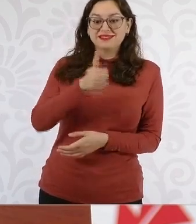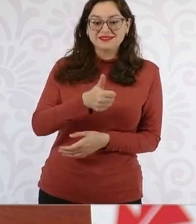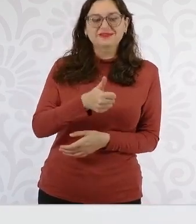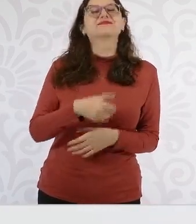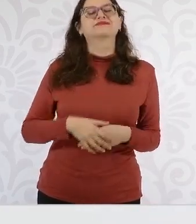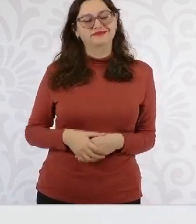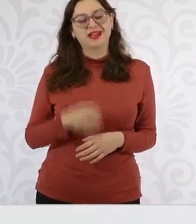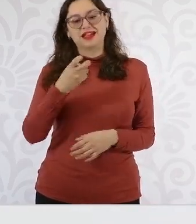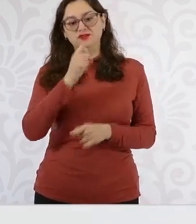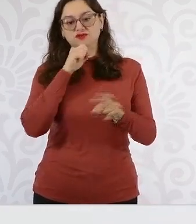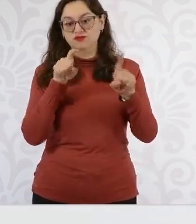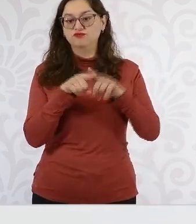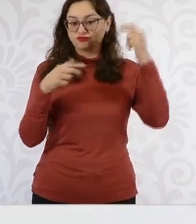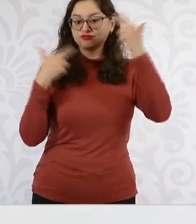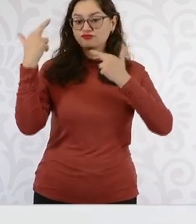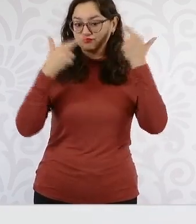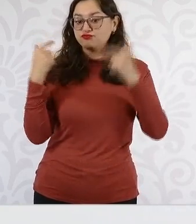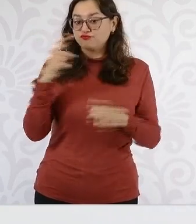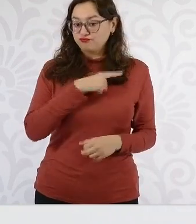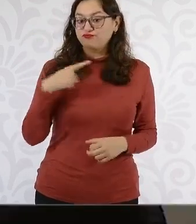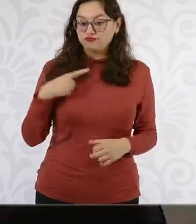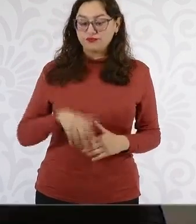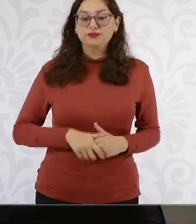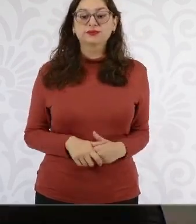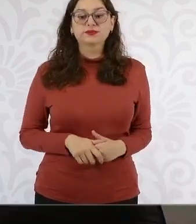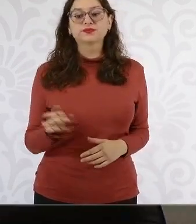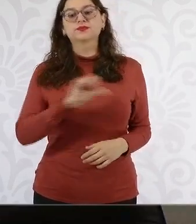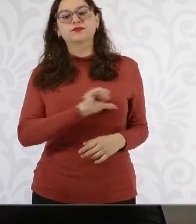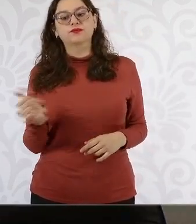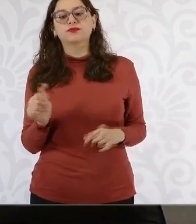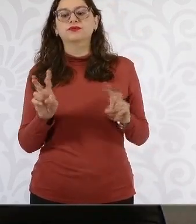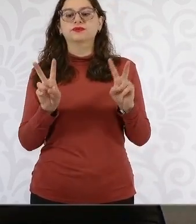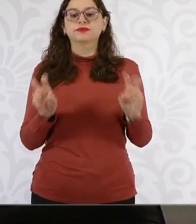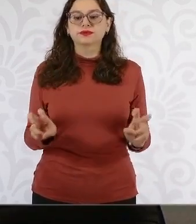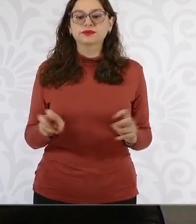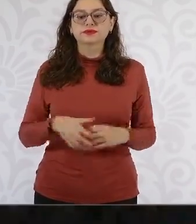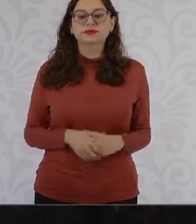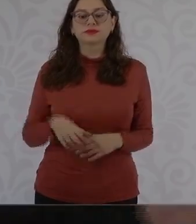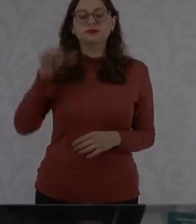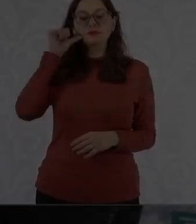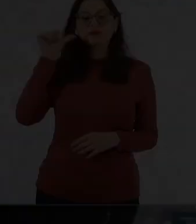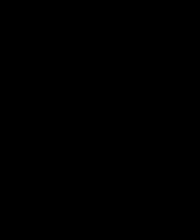ahí hay una revisión. Okay. En otro tema, conocer los detalles de la reunión que tuvo ayer con Kit Creel.